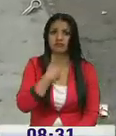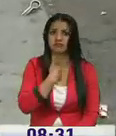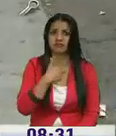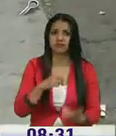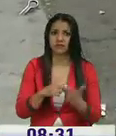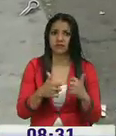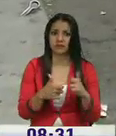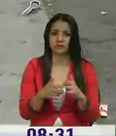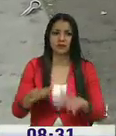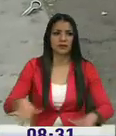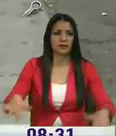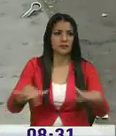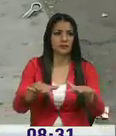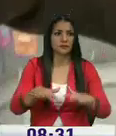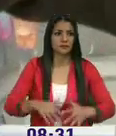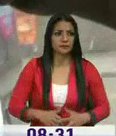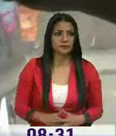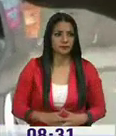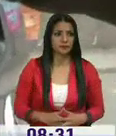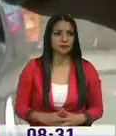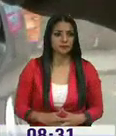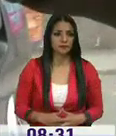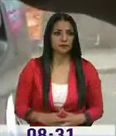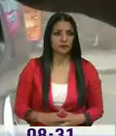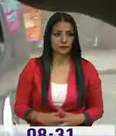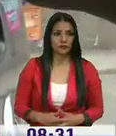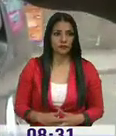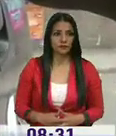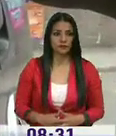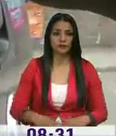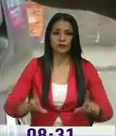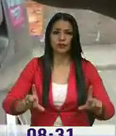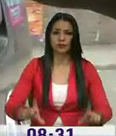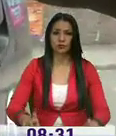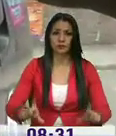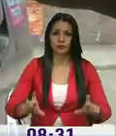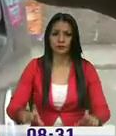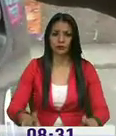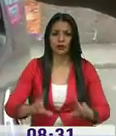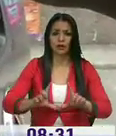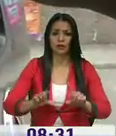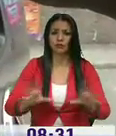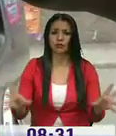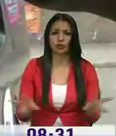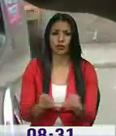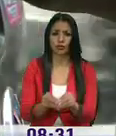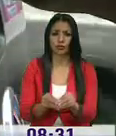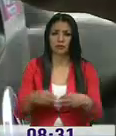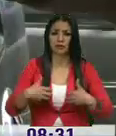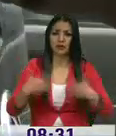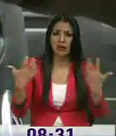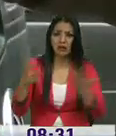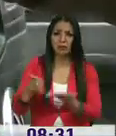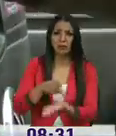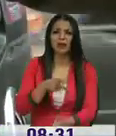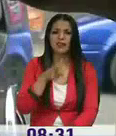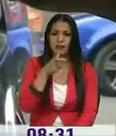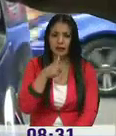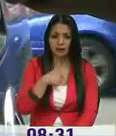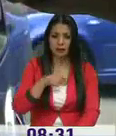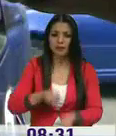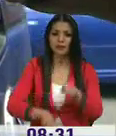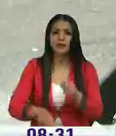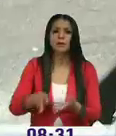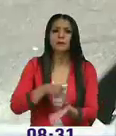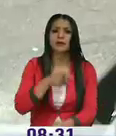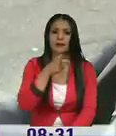cabeza a los vecinos de este sector. Respecto a lo que es suspensión, amortiguadores, y no hay a quién quejarse, no hay a quién, ¿quién nos paga